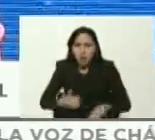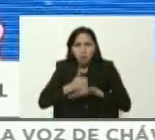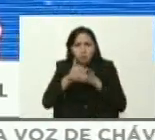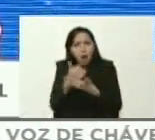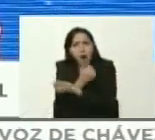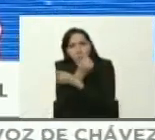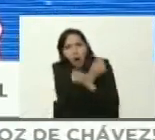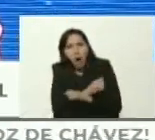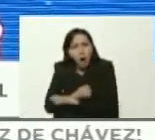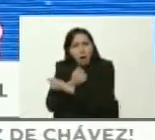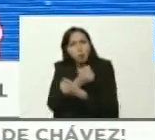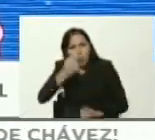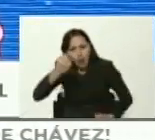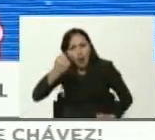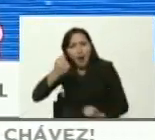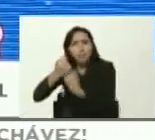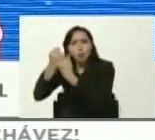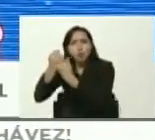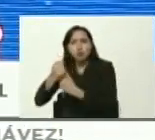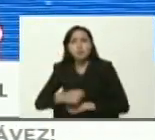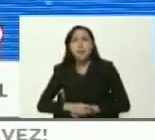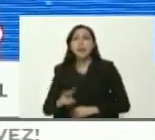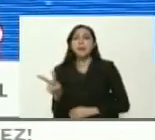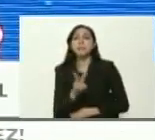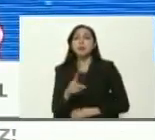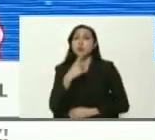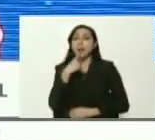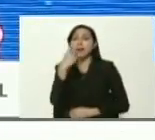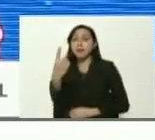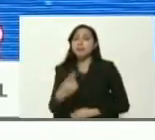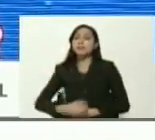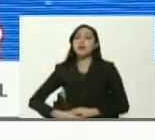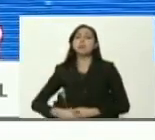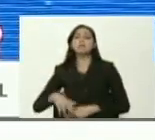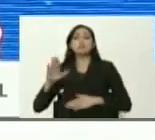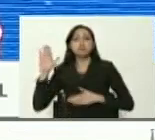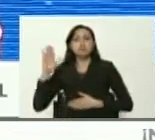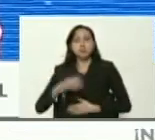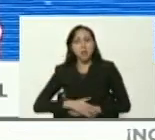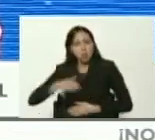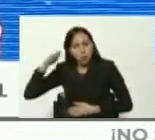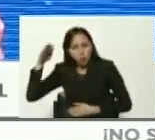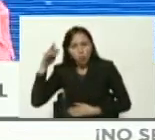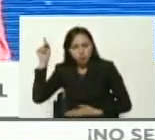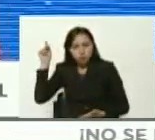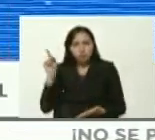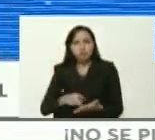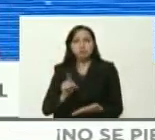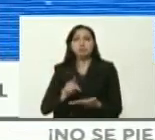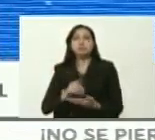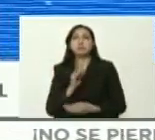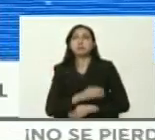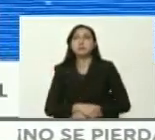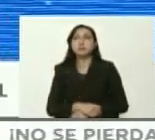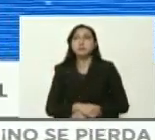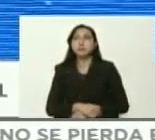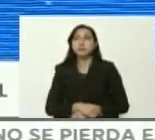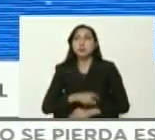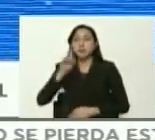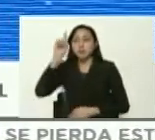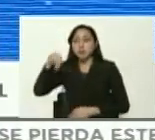amor y de apoyo, donde Venezuela dice presente al futuro. Y además también le